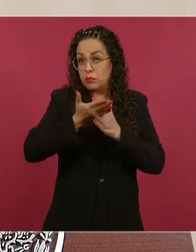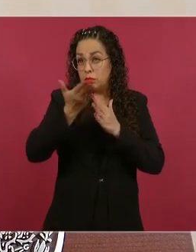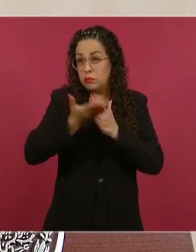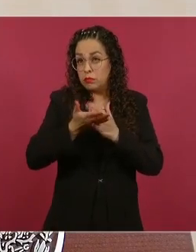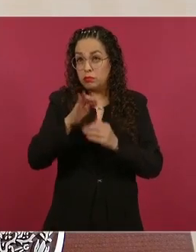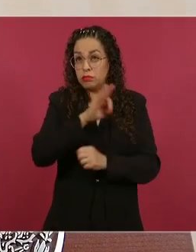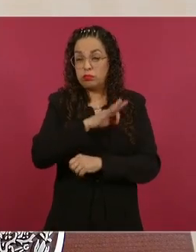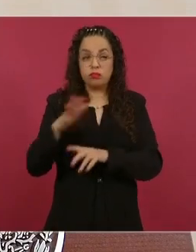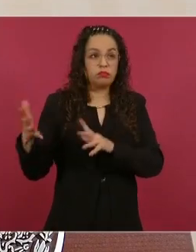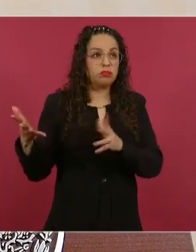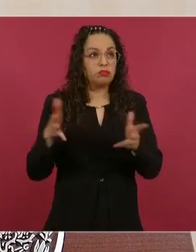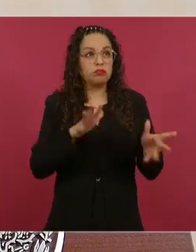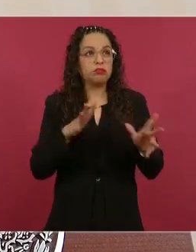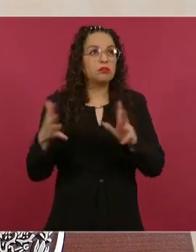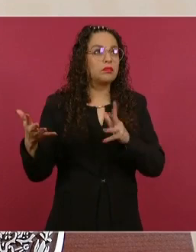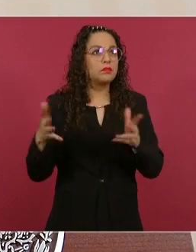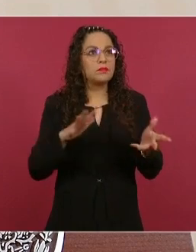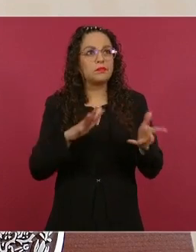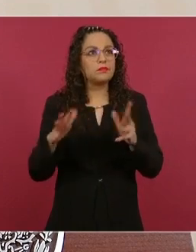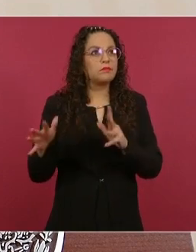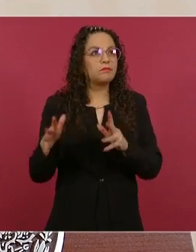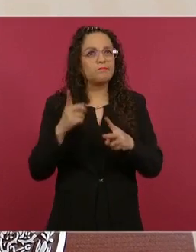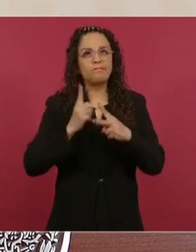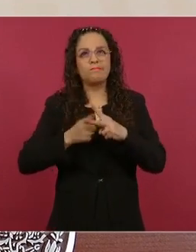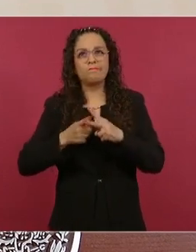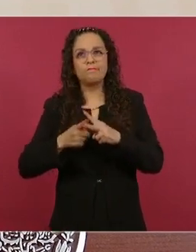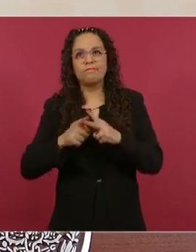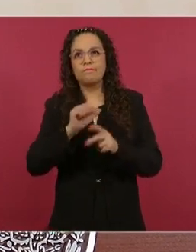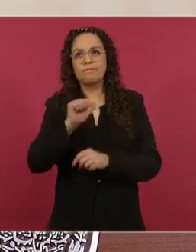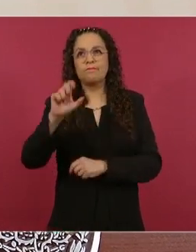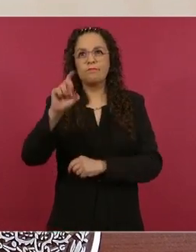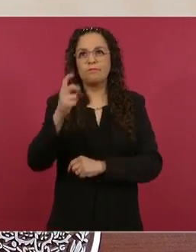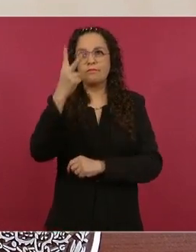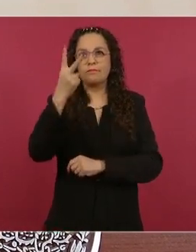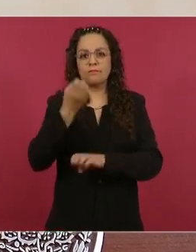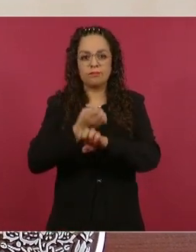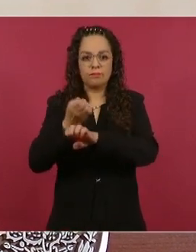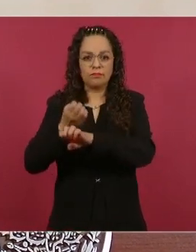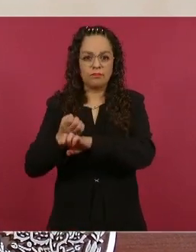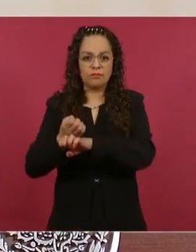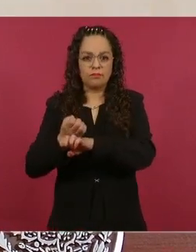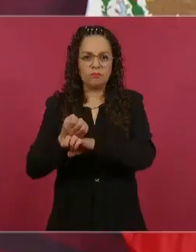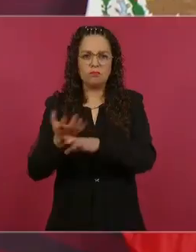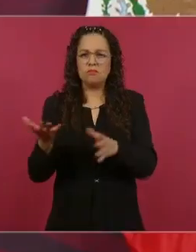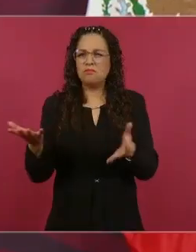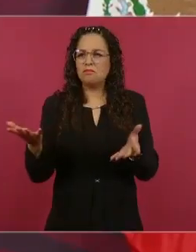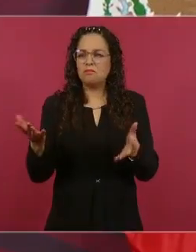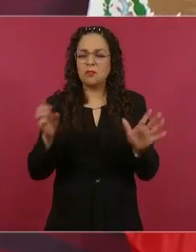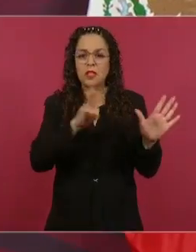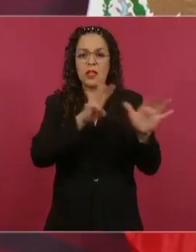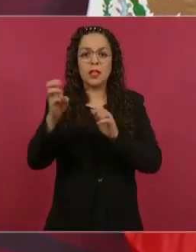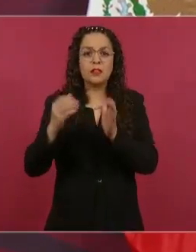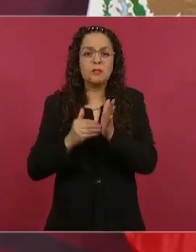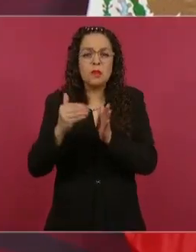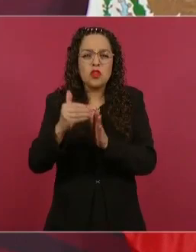como son 32, son como 300 millones, más o menos.